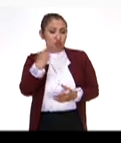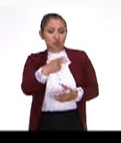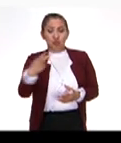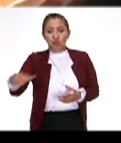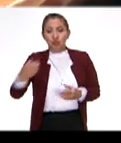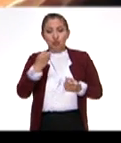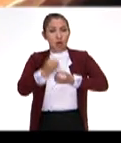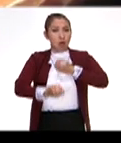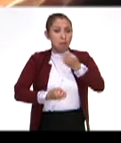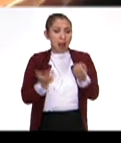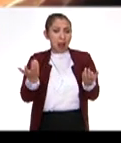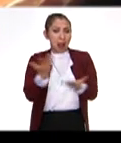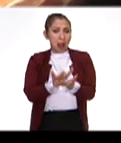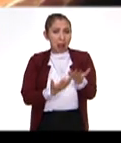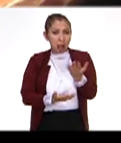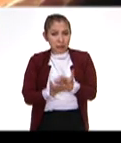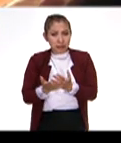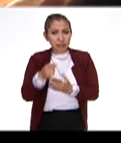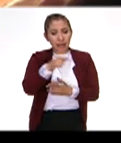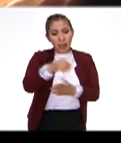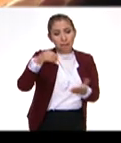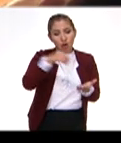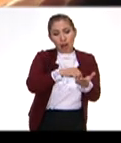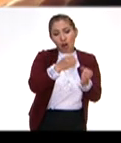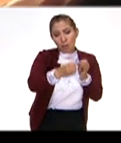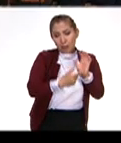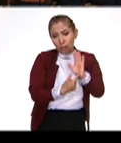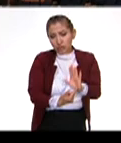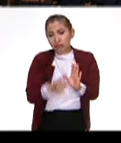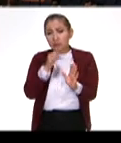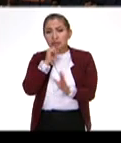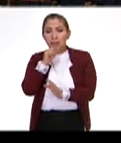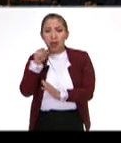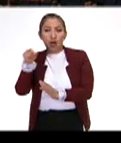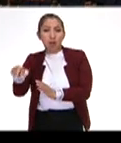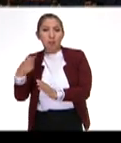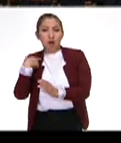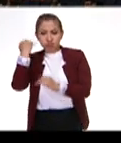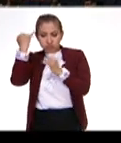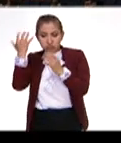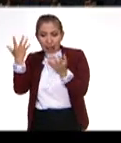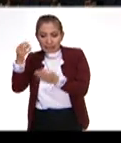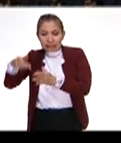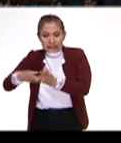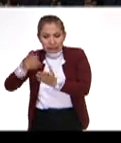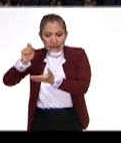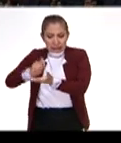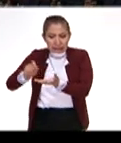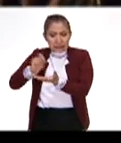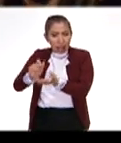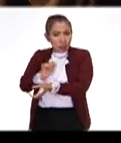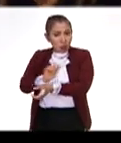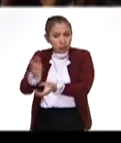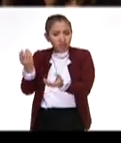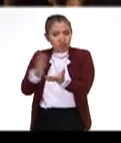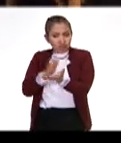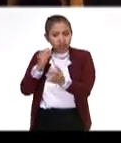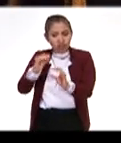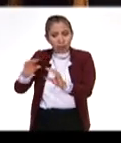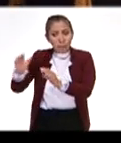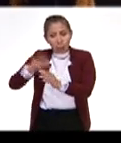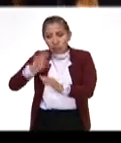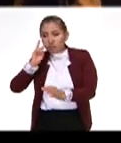producción tanto de puestas en escena como la creación constante también de actores. Cada vez hay